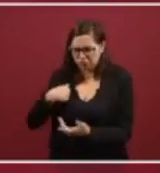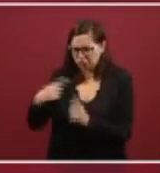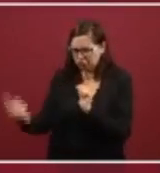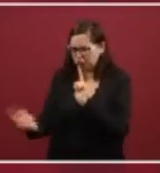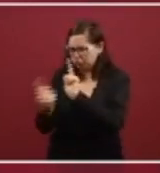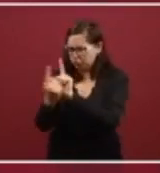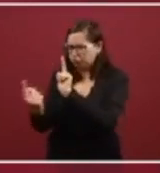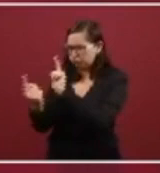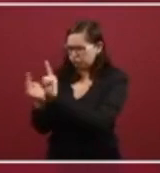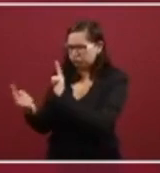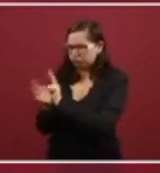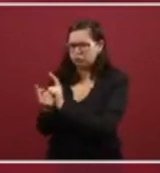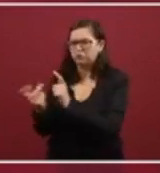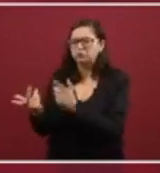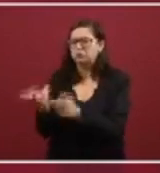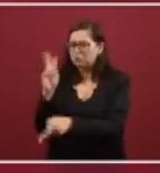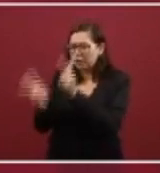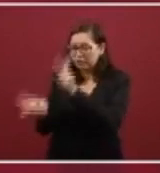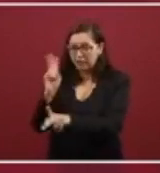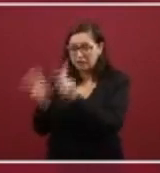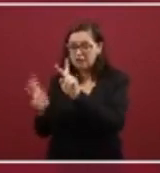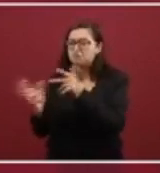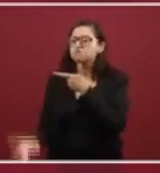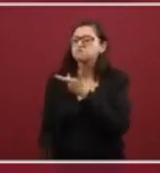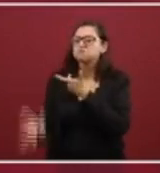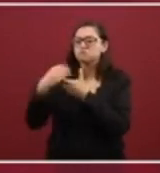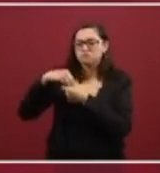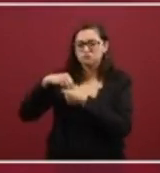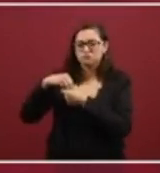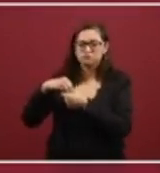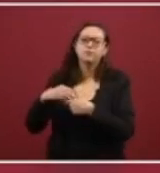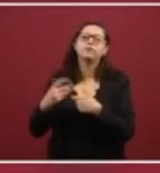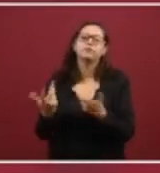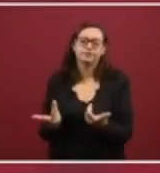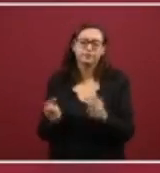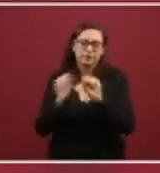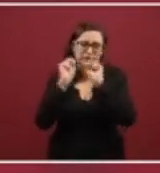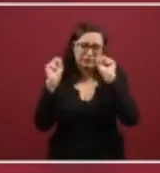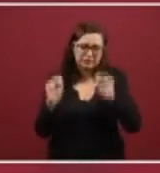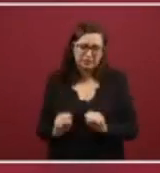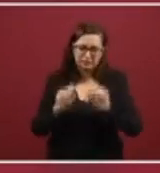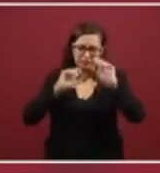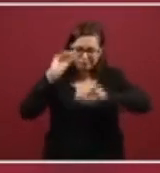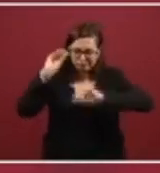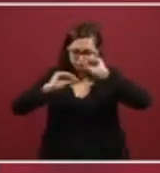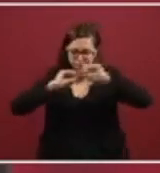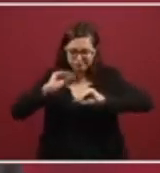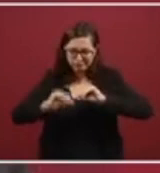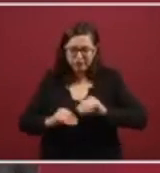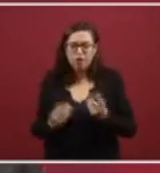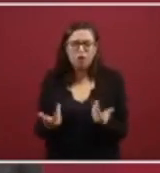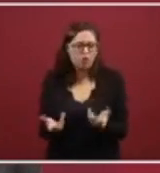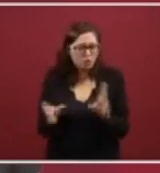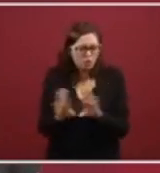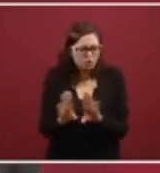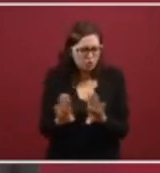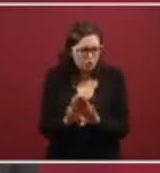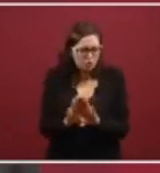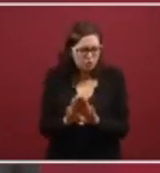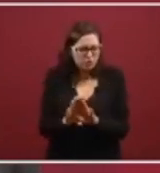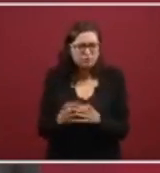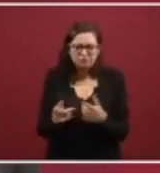hablemos, que los incorporemos. ¿Cómo se incorpora esto? Pues vamos a diseñar nuestro sistema. ¿Cómo lo vamos a hacer? ¿Cómo esto va a ser